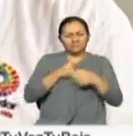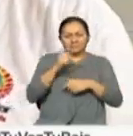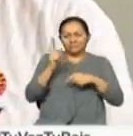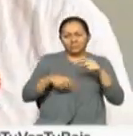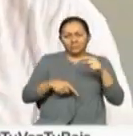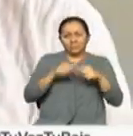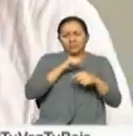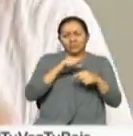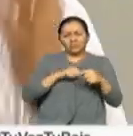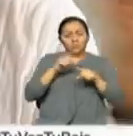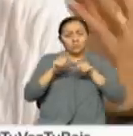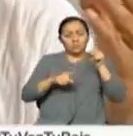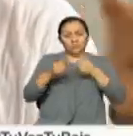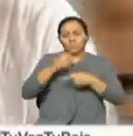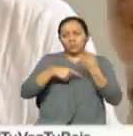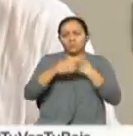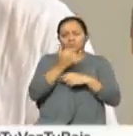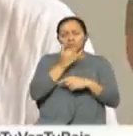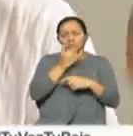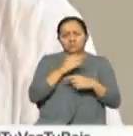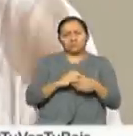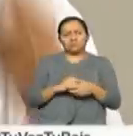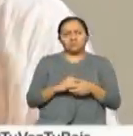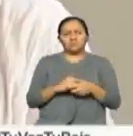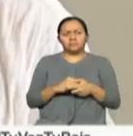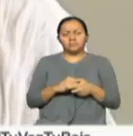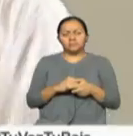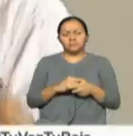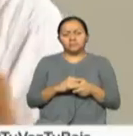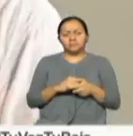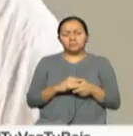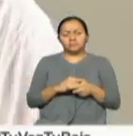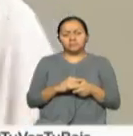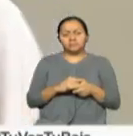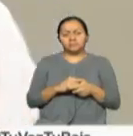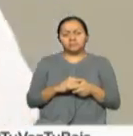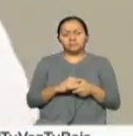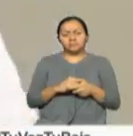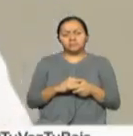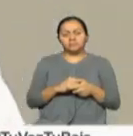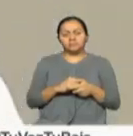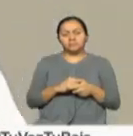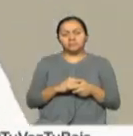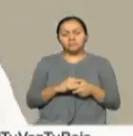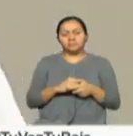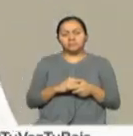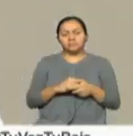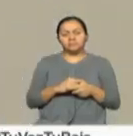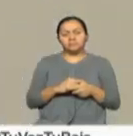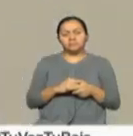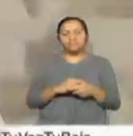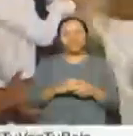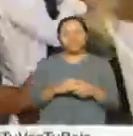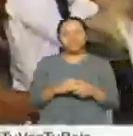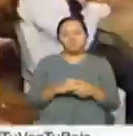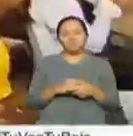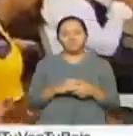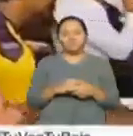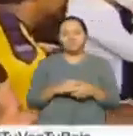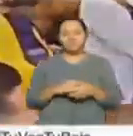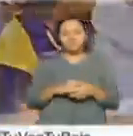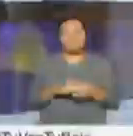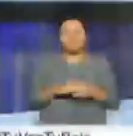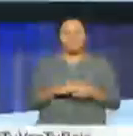aquellas actitudes nos regresen al pasado y nos hagan perder todo lo ganado, queridos jóvenes.